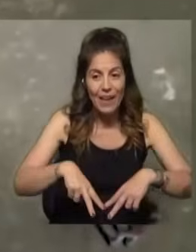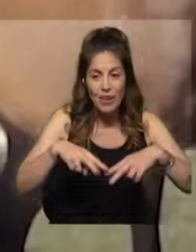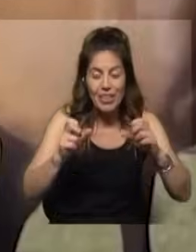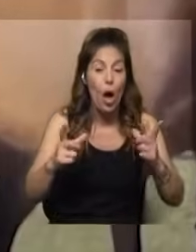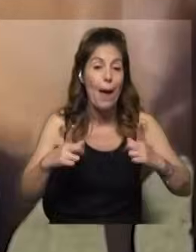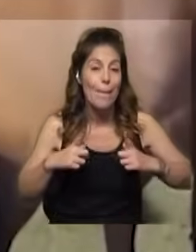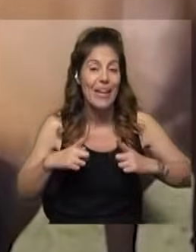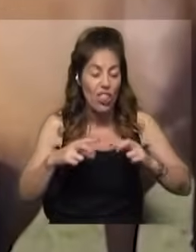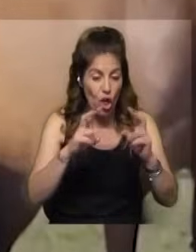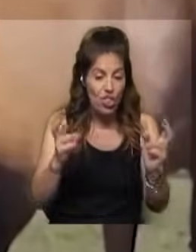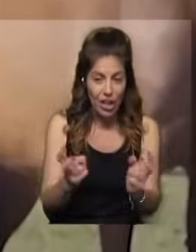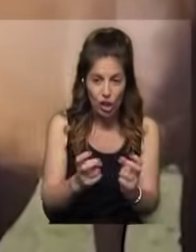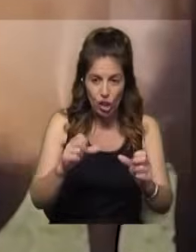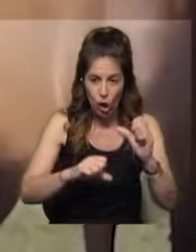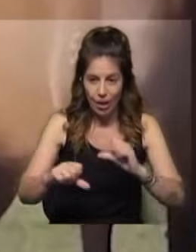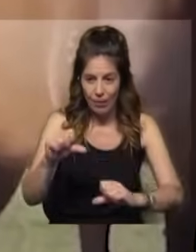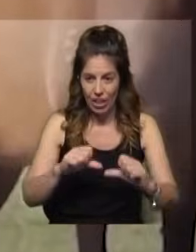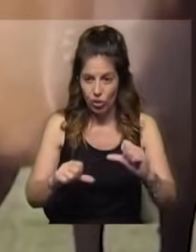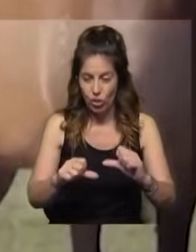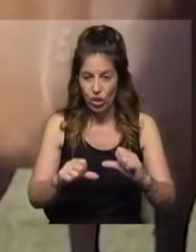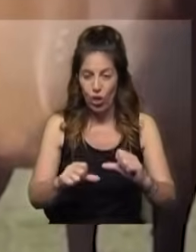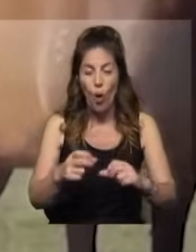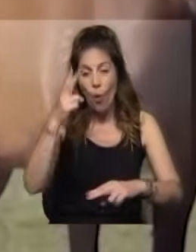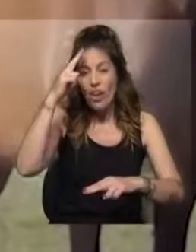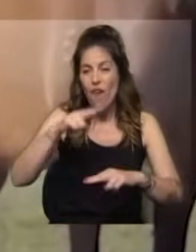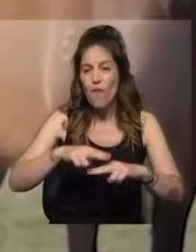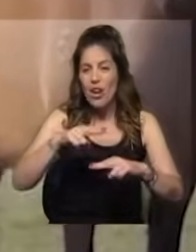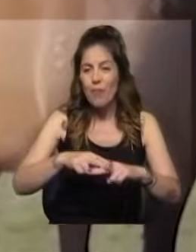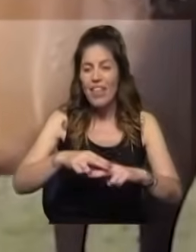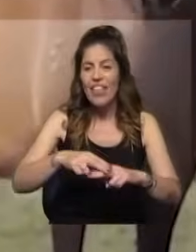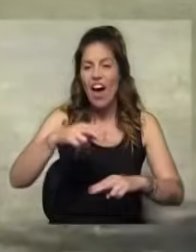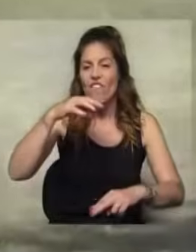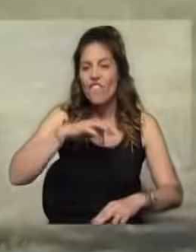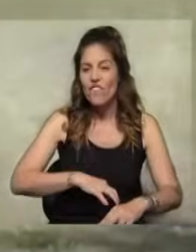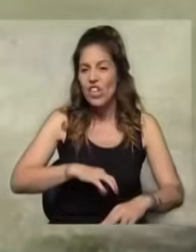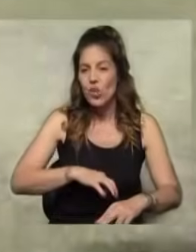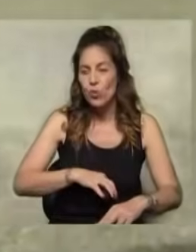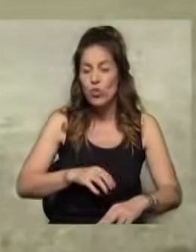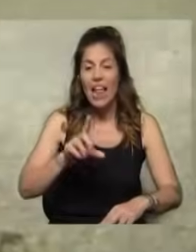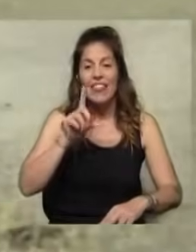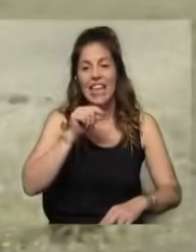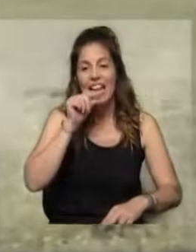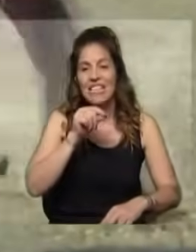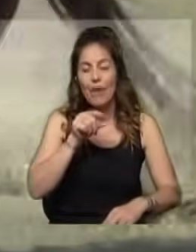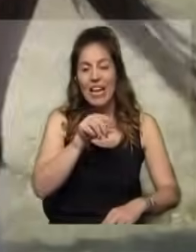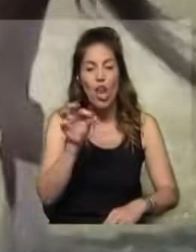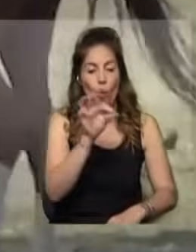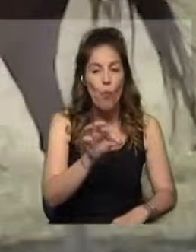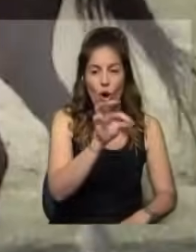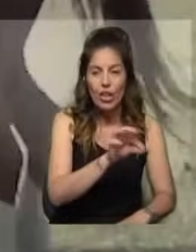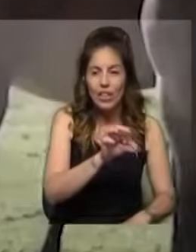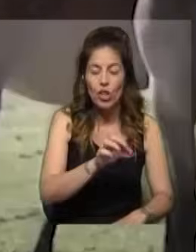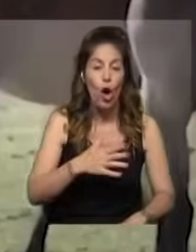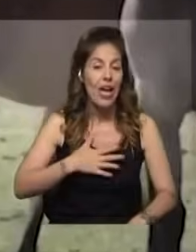espera del diagnóstico del laboratorio se trata de una enfermedad viral que se transmite de las aves a los mosquitos el ser humano y el